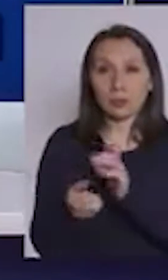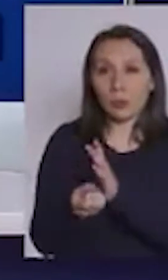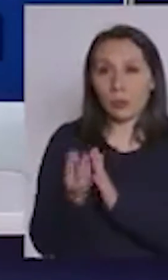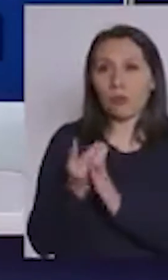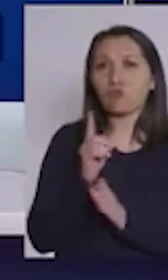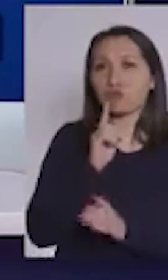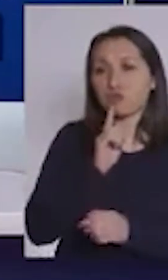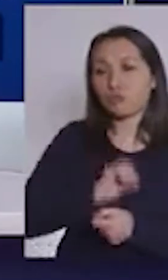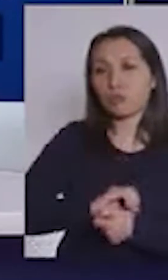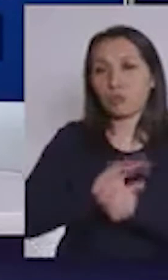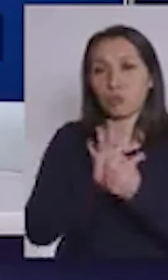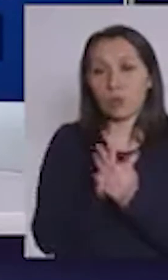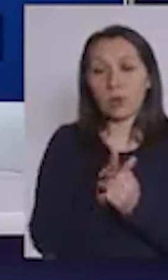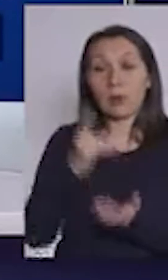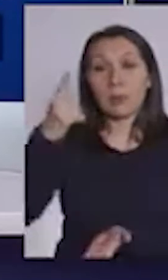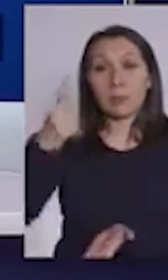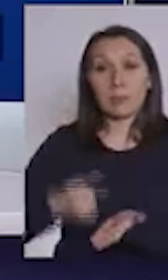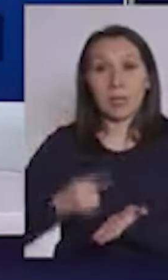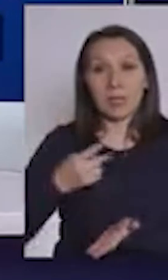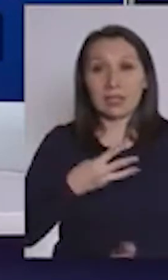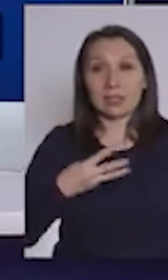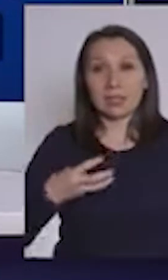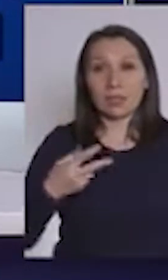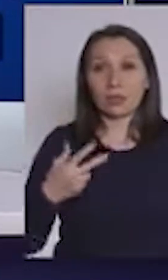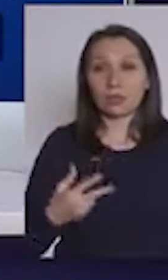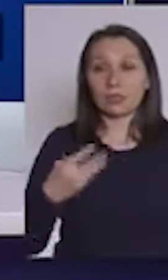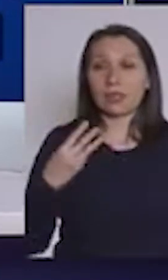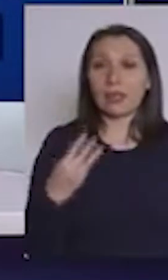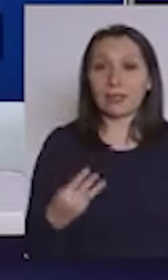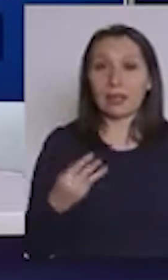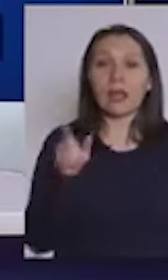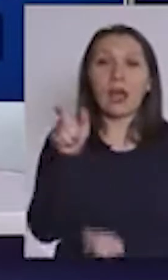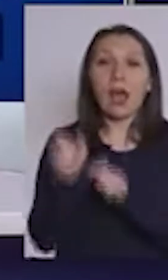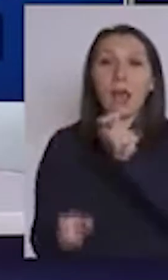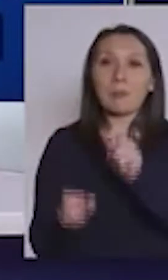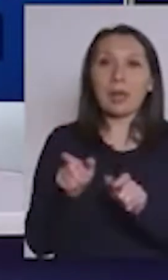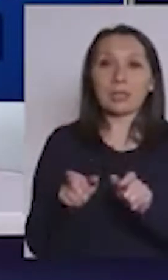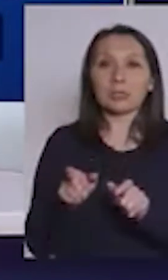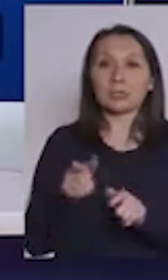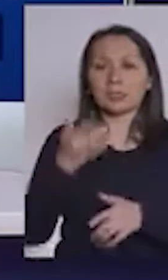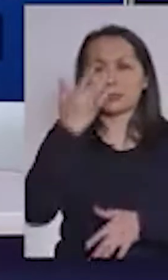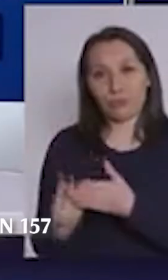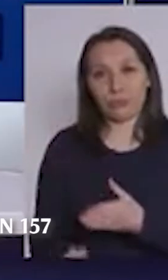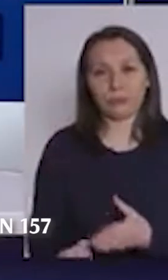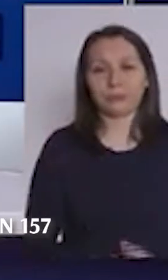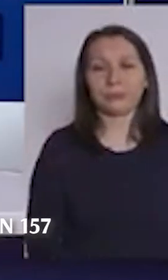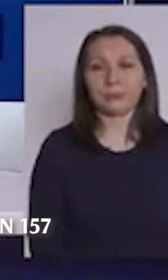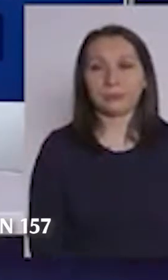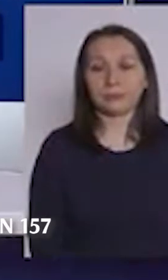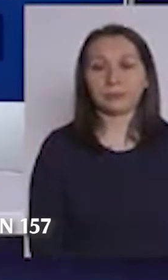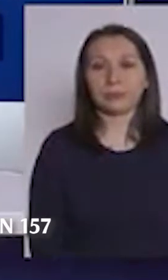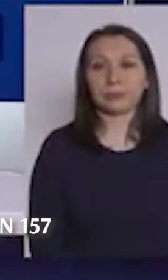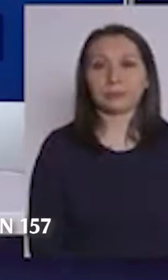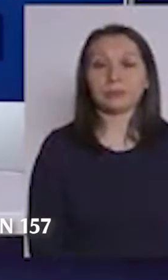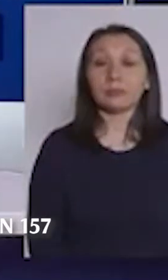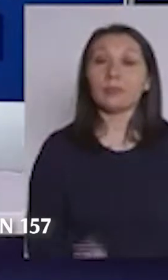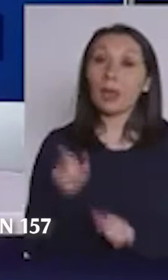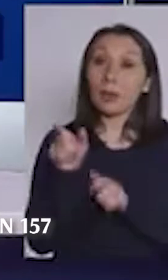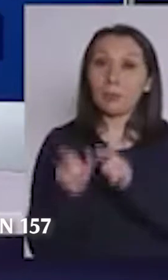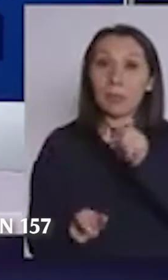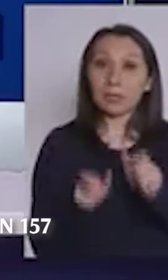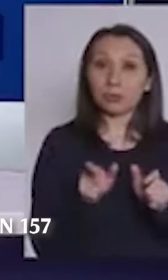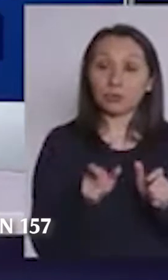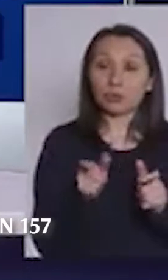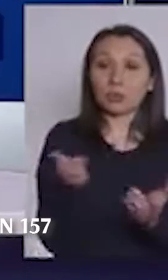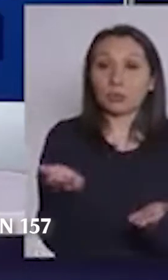de coronavirus con 1.383 personas sintomáticas en cuanto a las personas